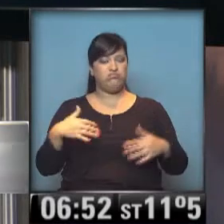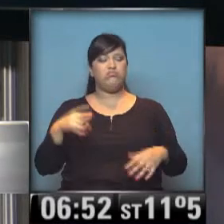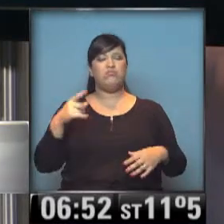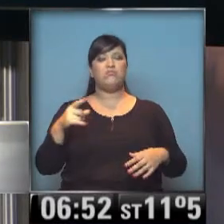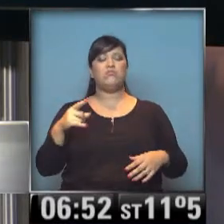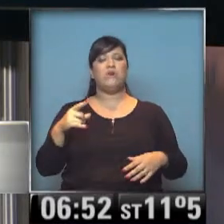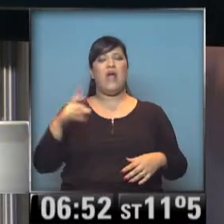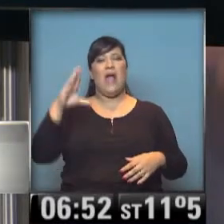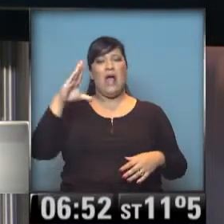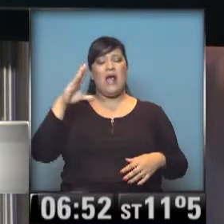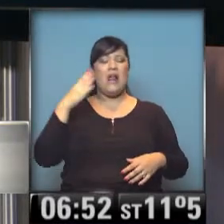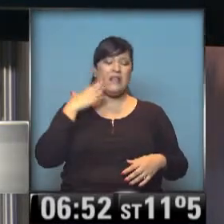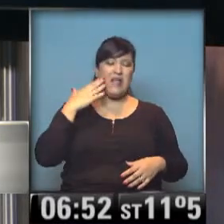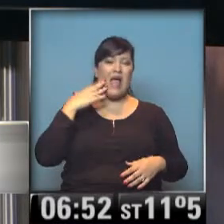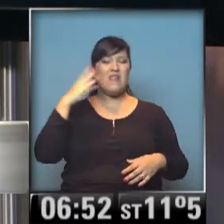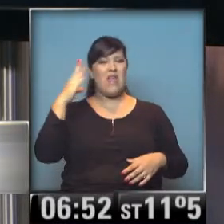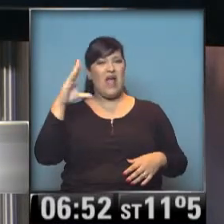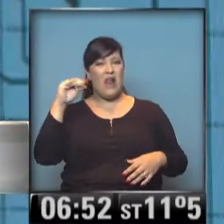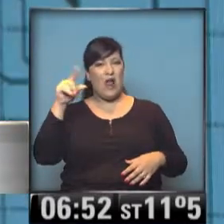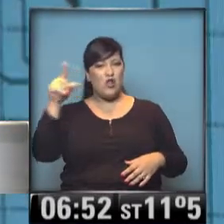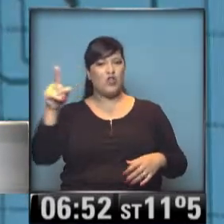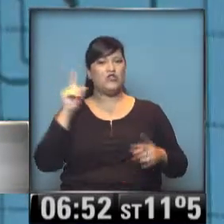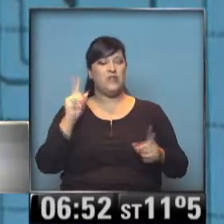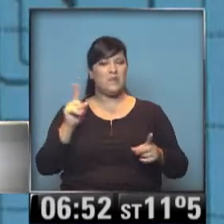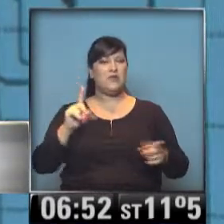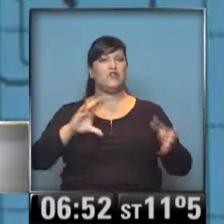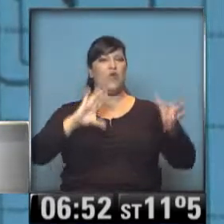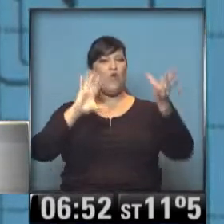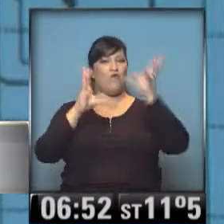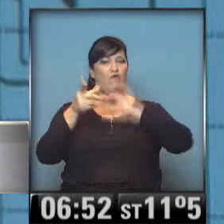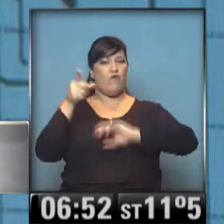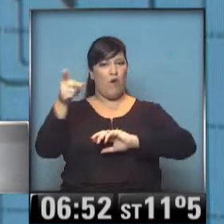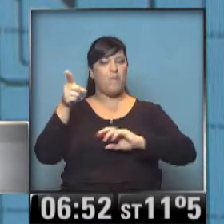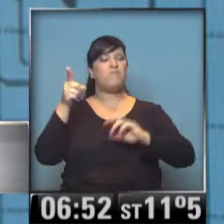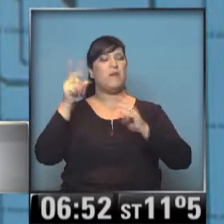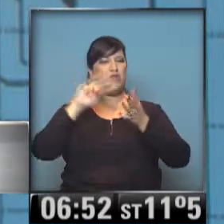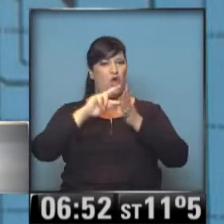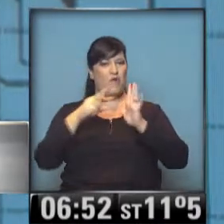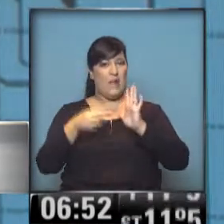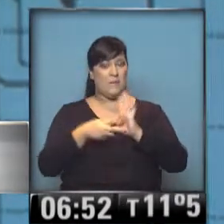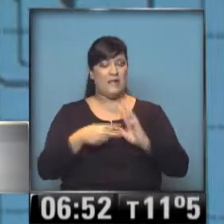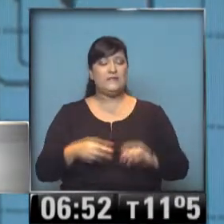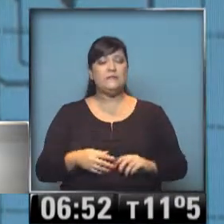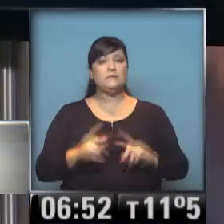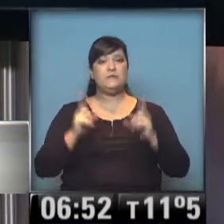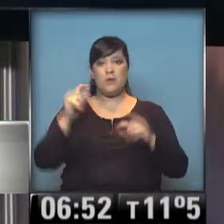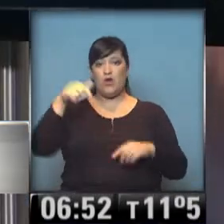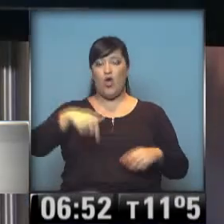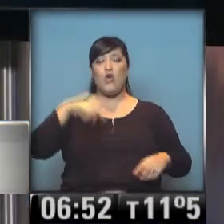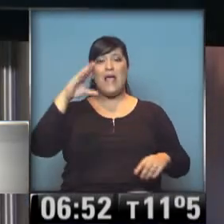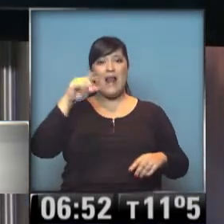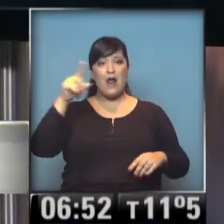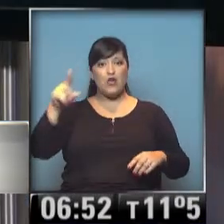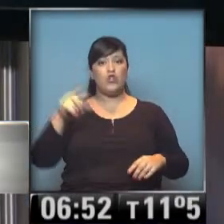ya más llegando al atardecer, esta es el área, la zona afectada. Y esta misma noche, la